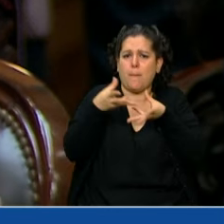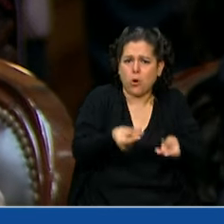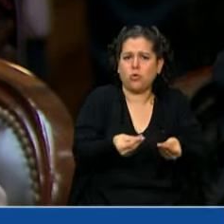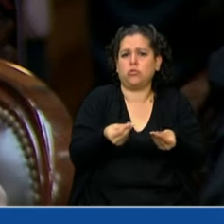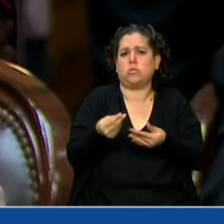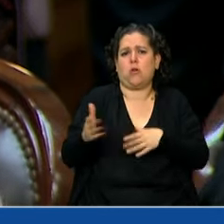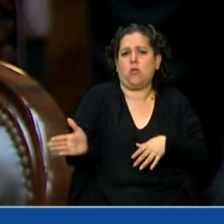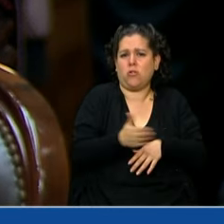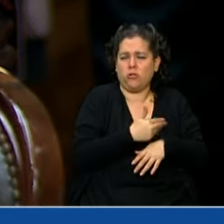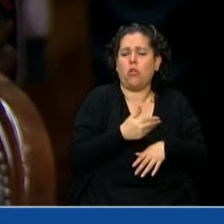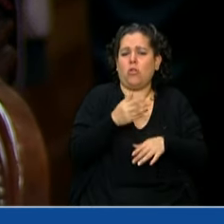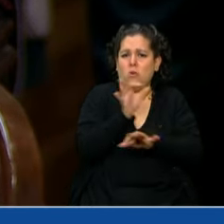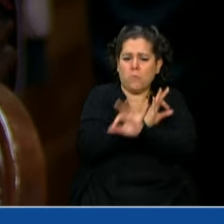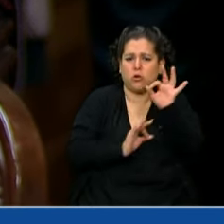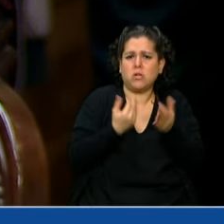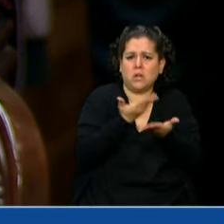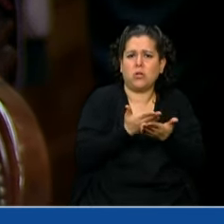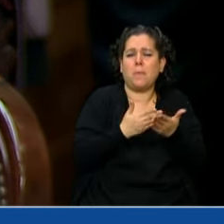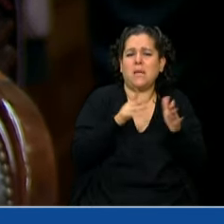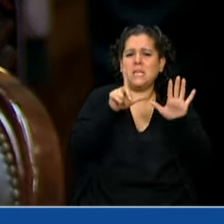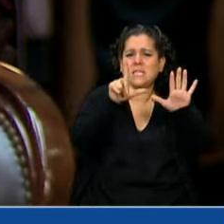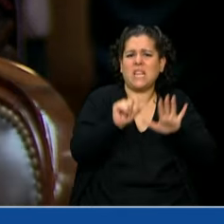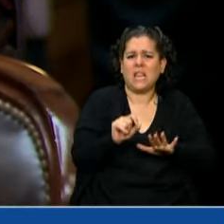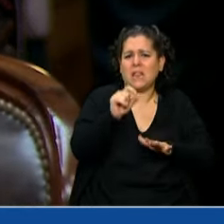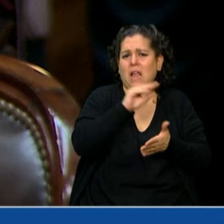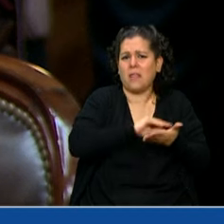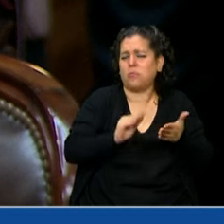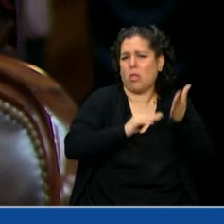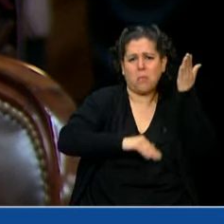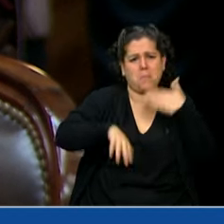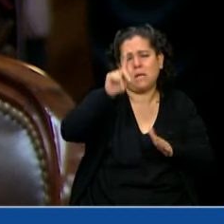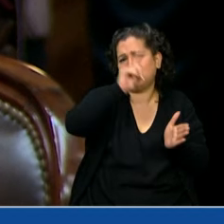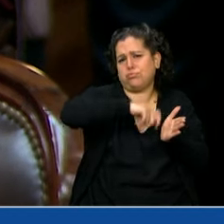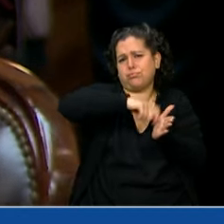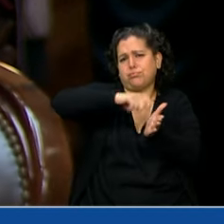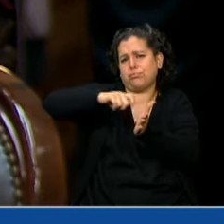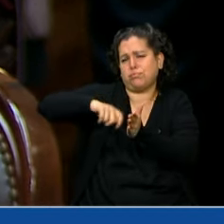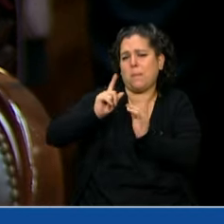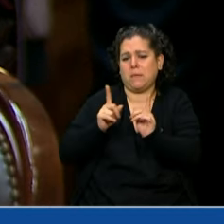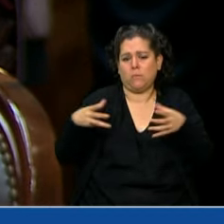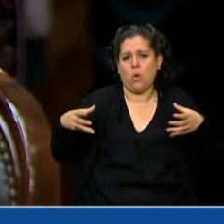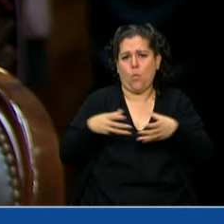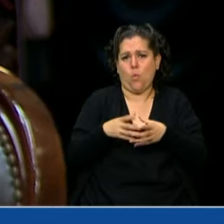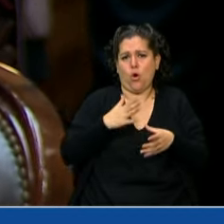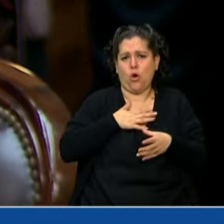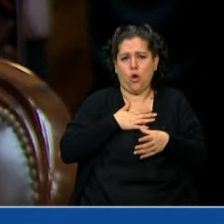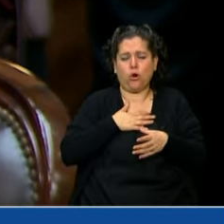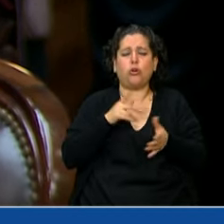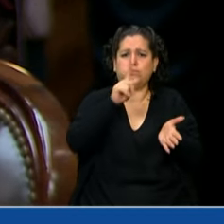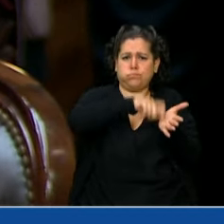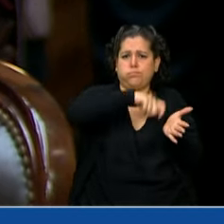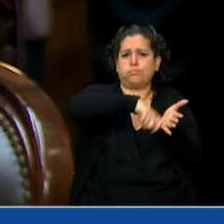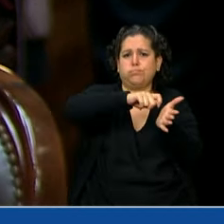el primer momento este proyecto más de 70 diputados de mi bloque fueron